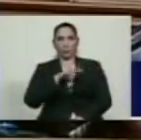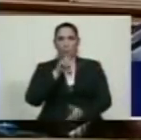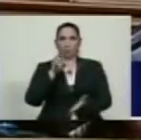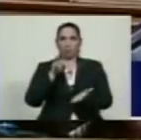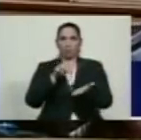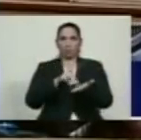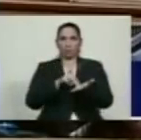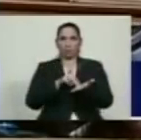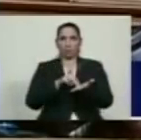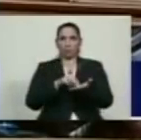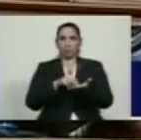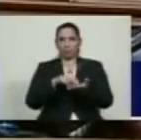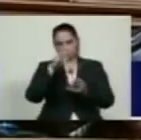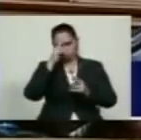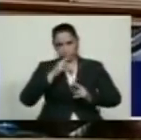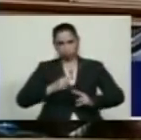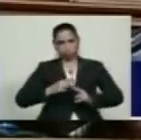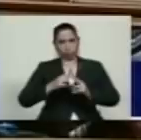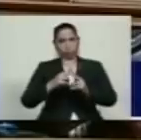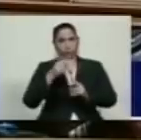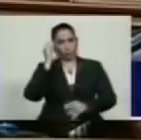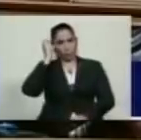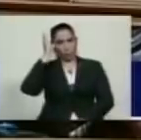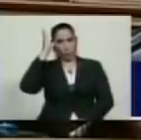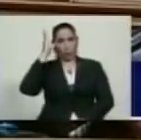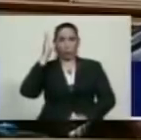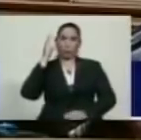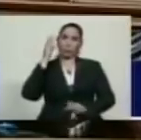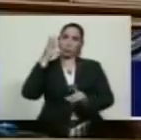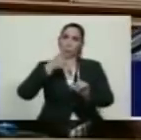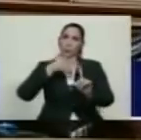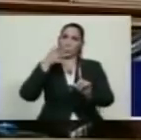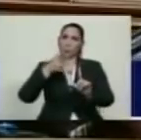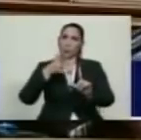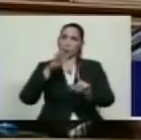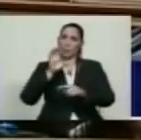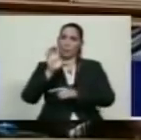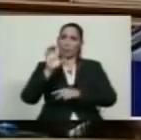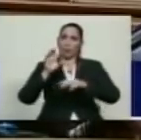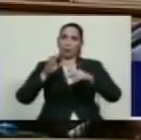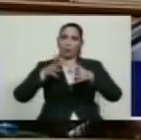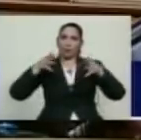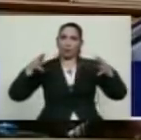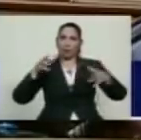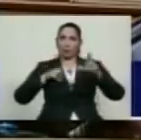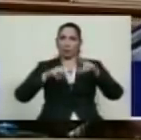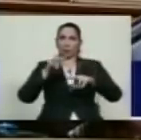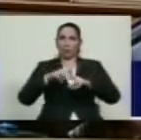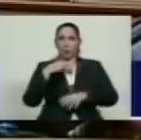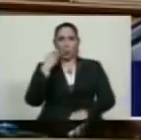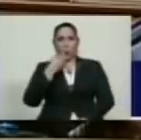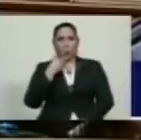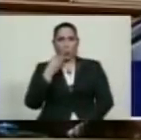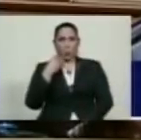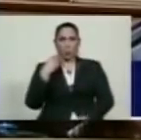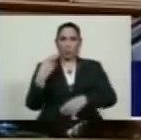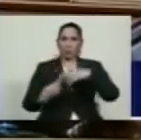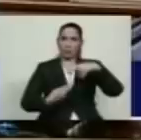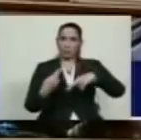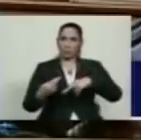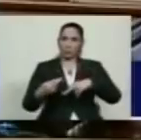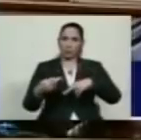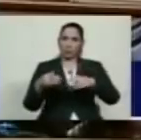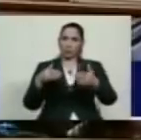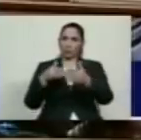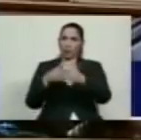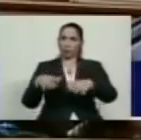consagrando sus conocimientos a la construcción de la patria grande. considerando que este joven revolucionario y antiimperialista se erige